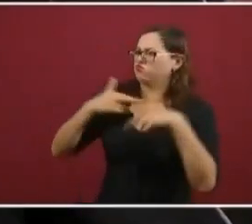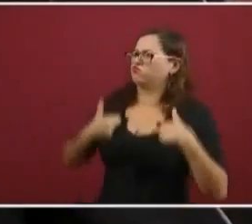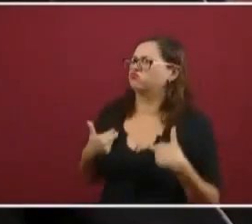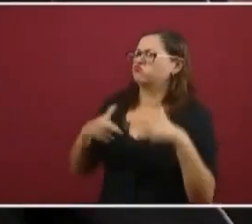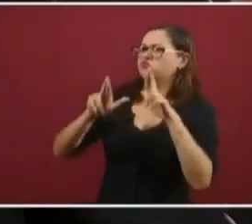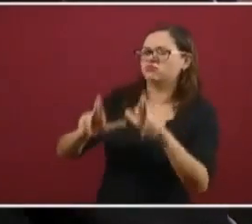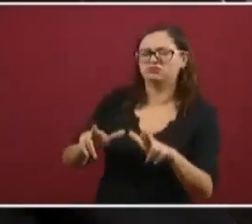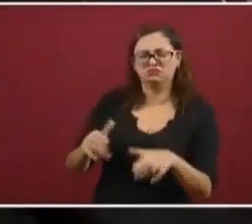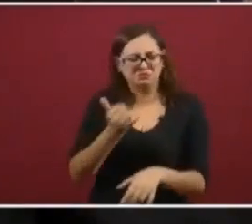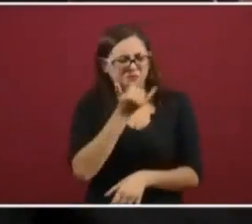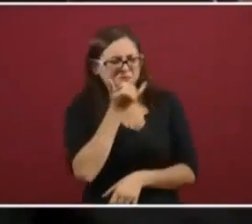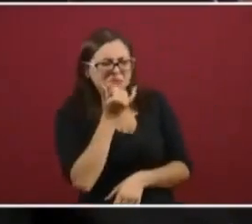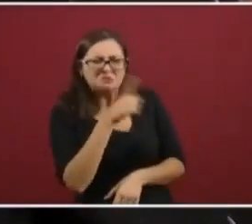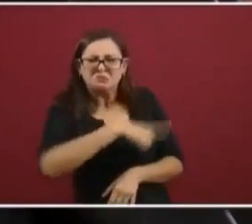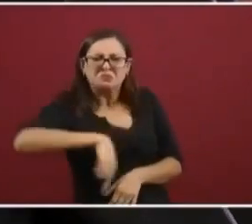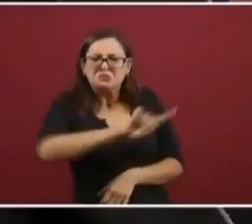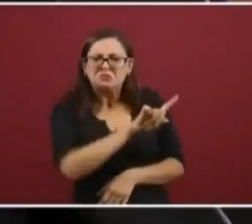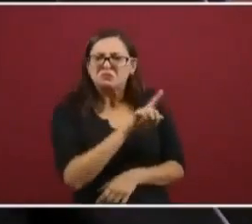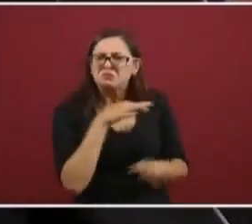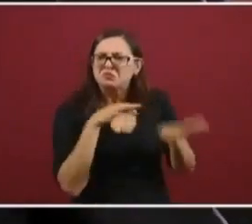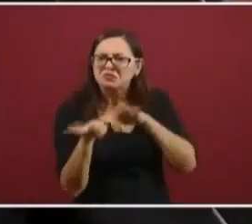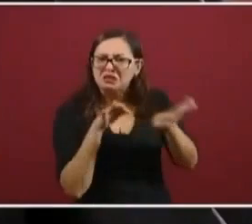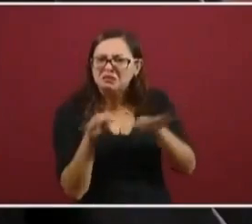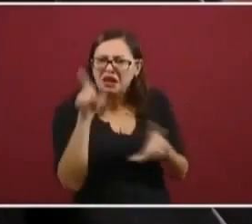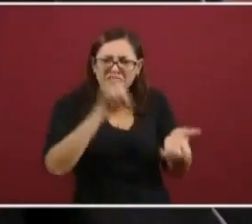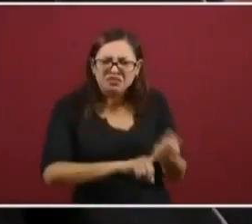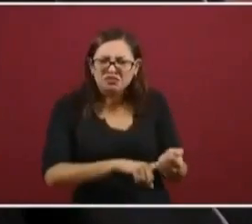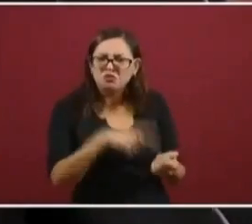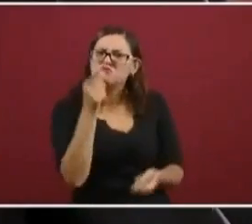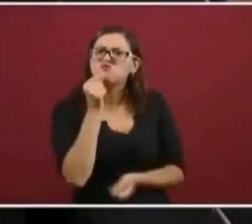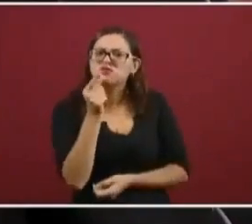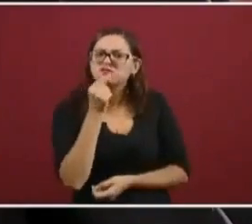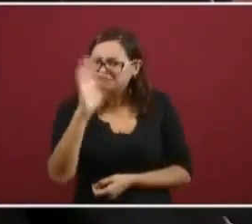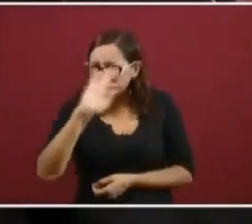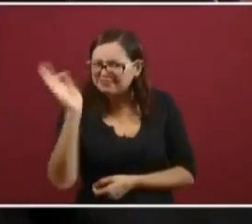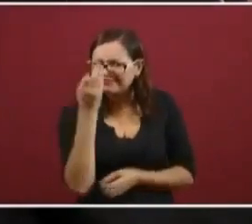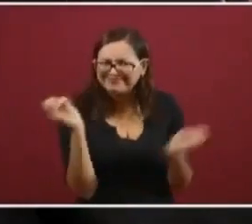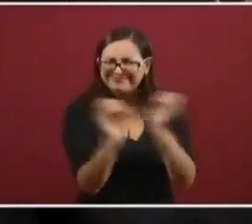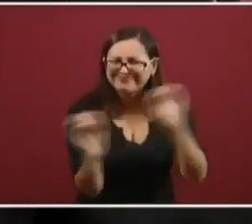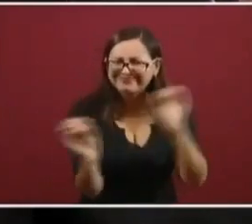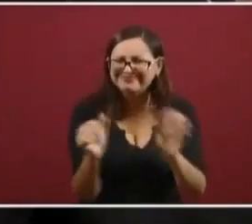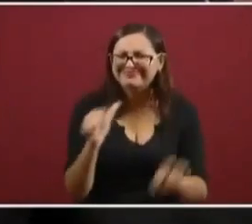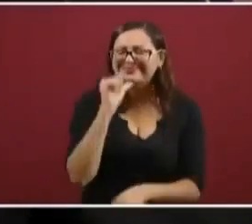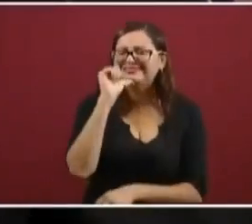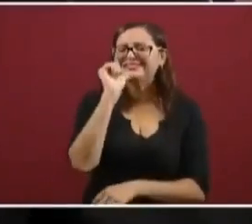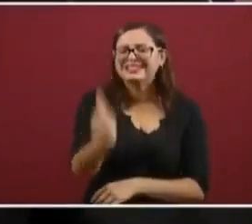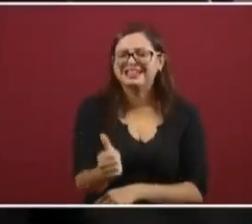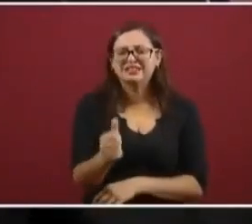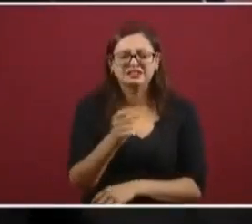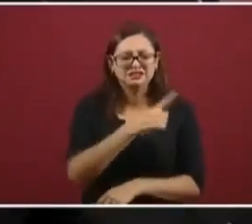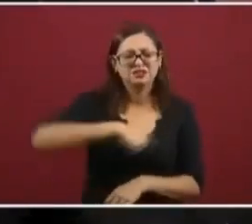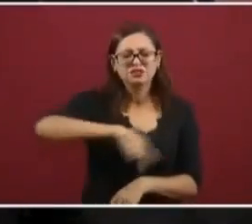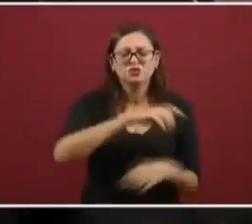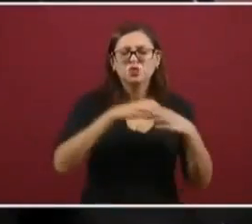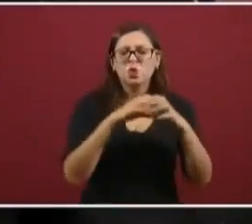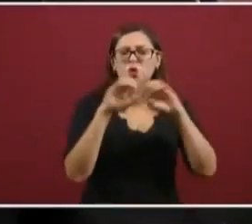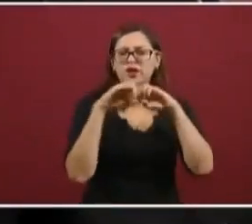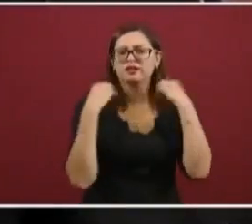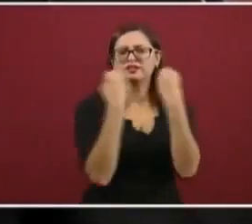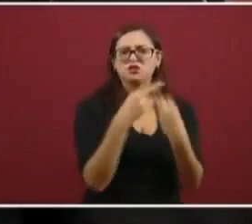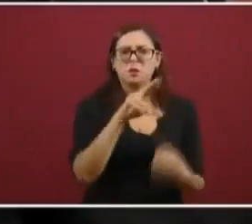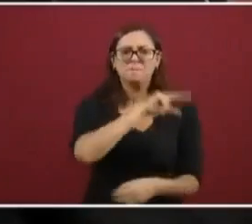federal los principales dirigentes pertenecen a organizaciones de otro